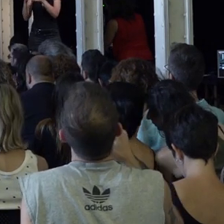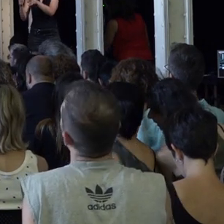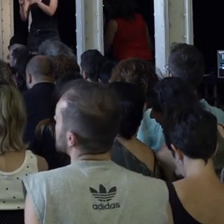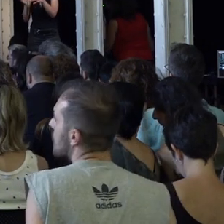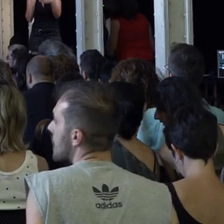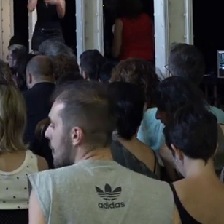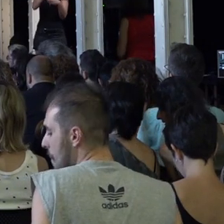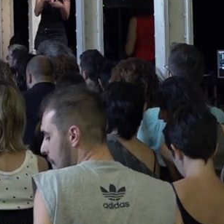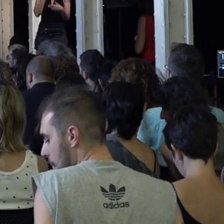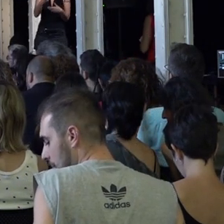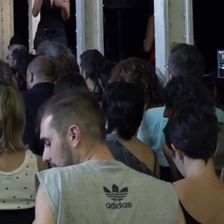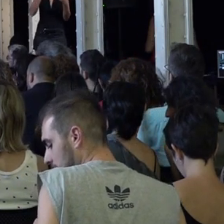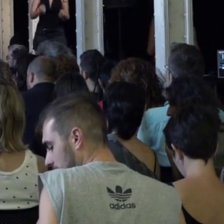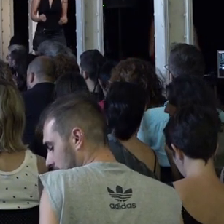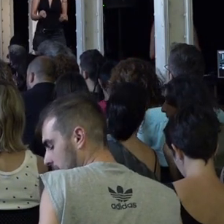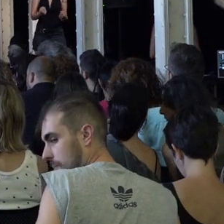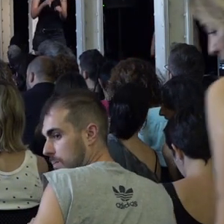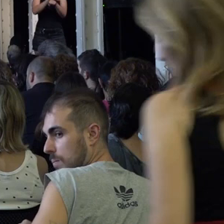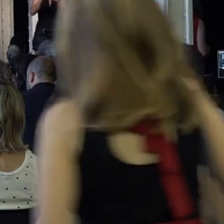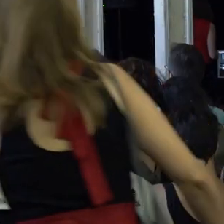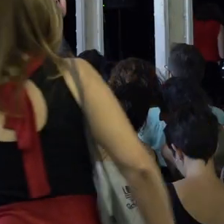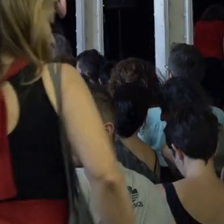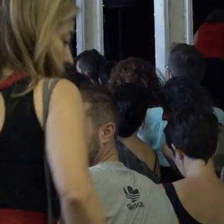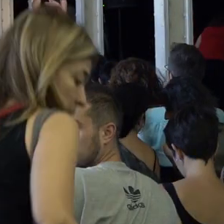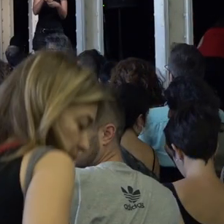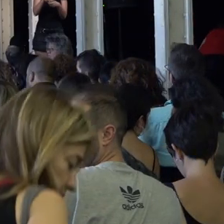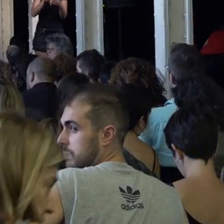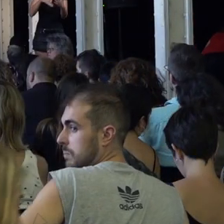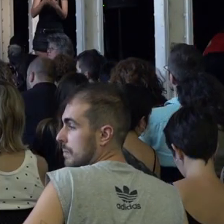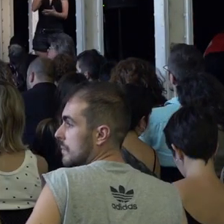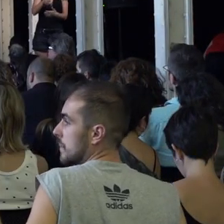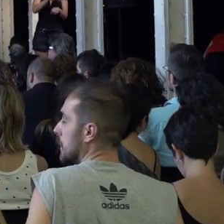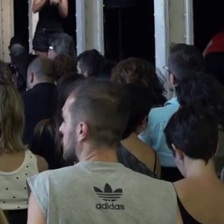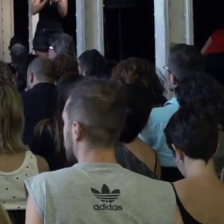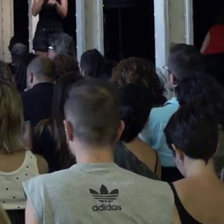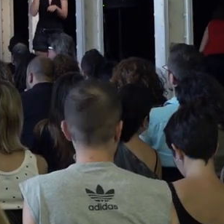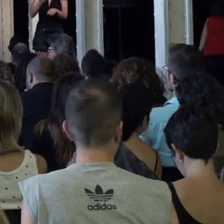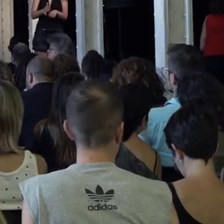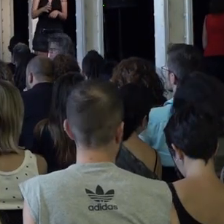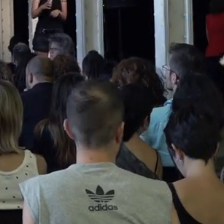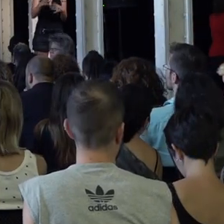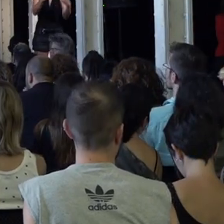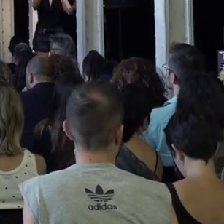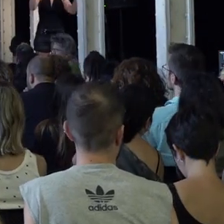sector dentro de las políticas, incluidas las políticas queer.